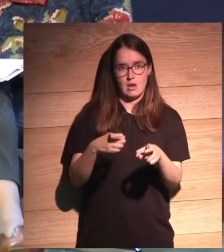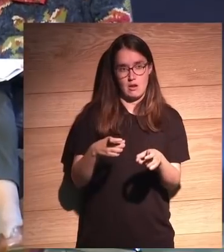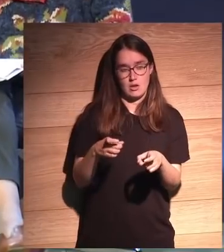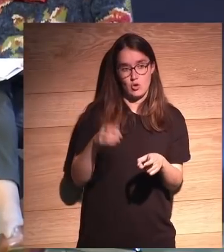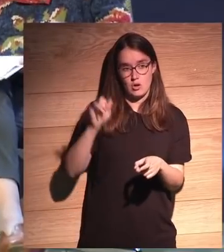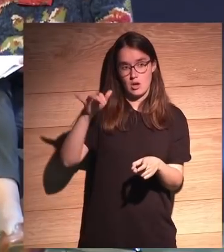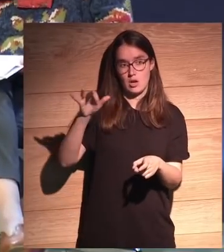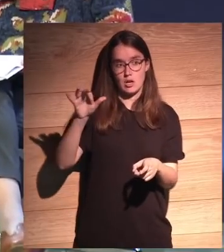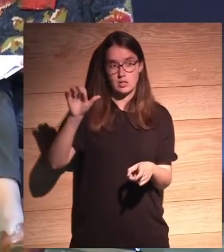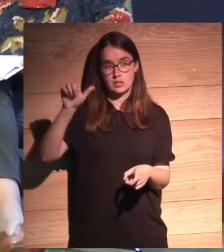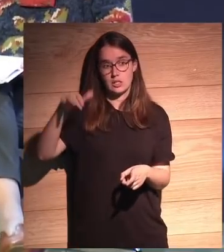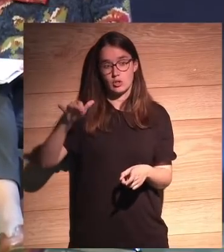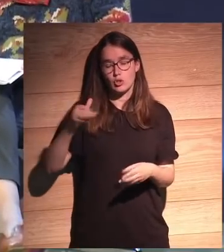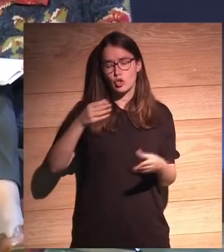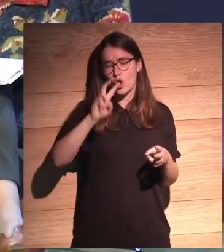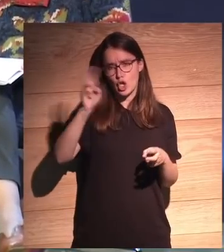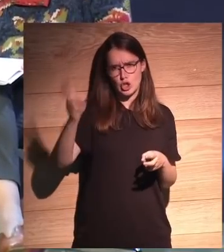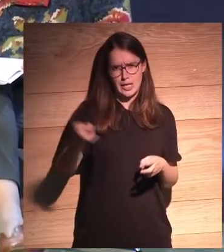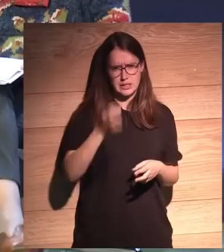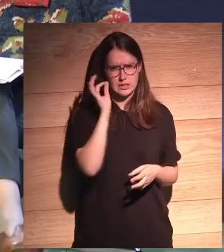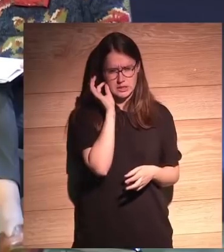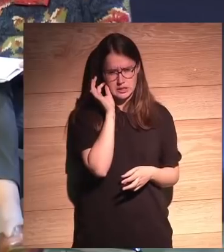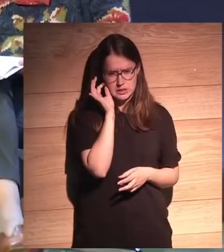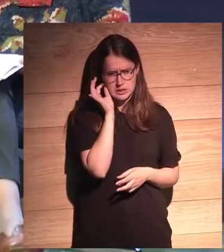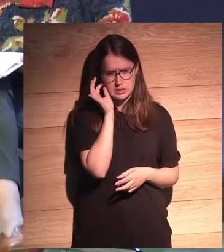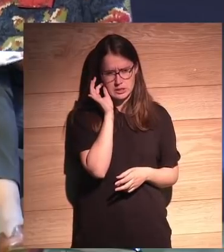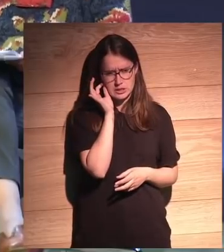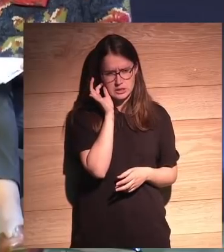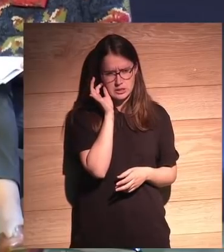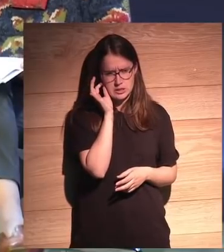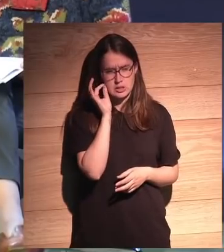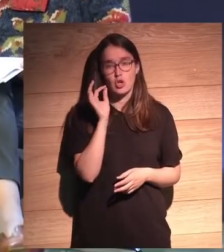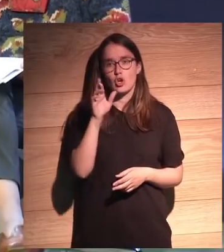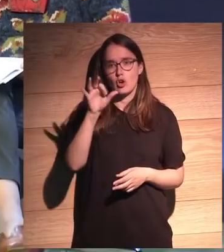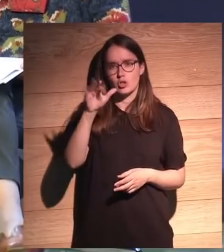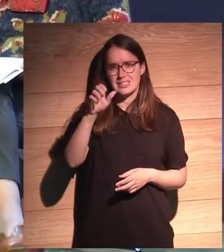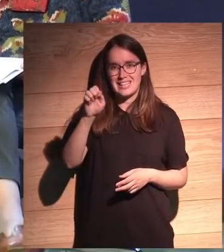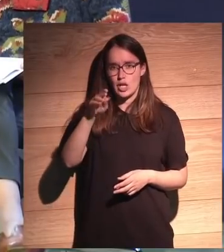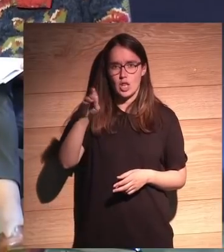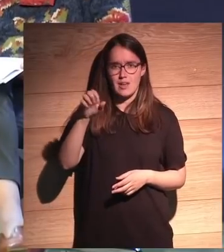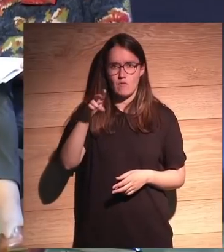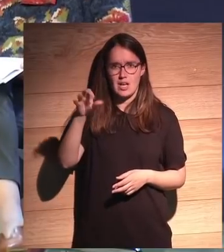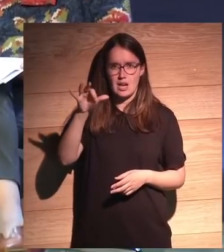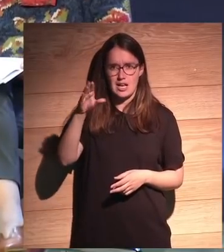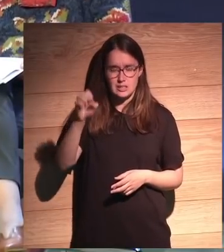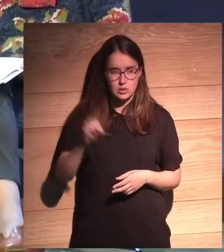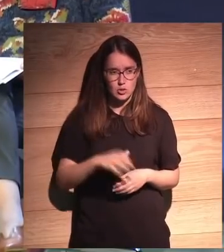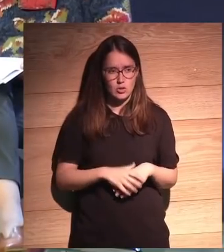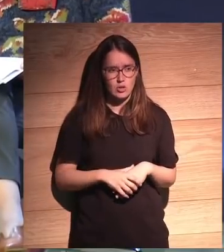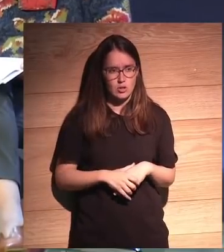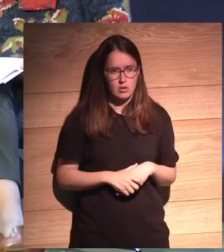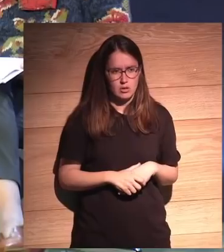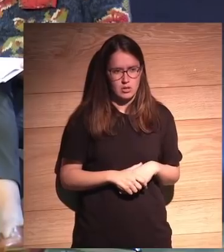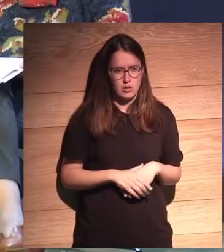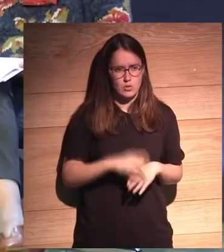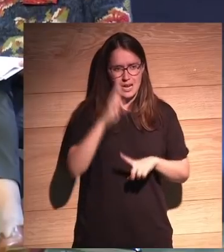Santos y con tantísimas otras hizo verdaderos estragos. Rosario de Velasco, sí.